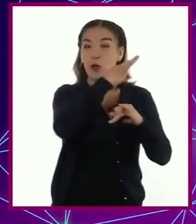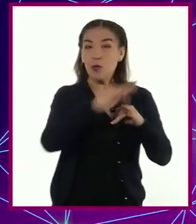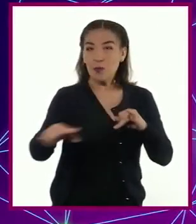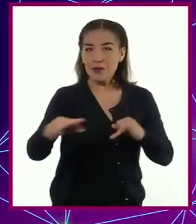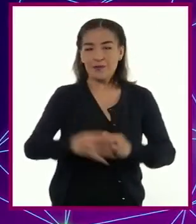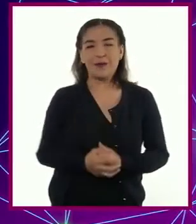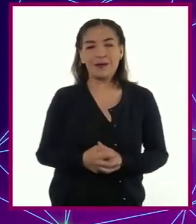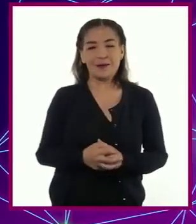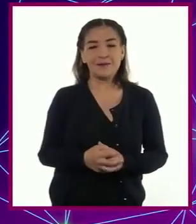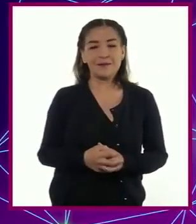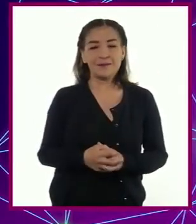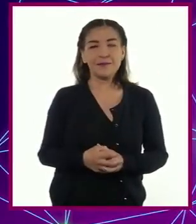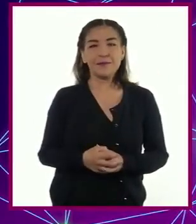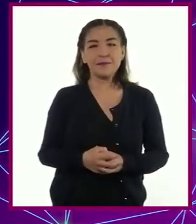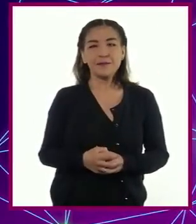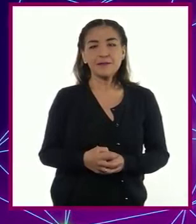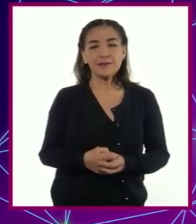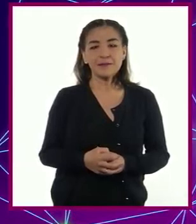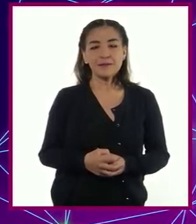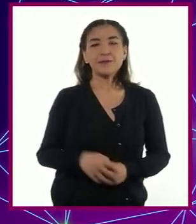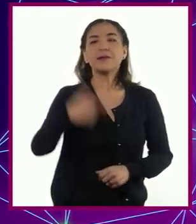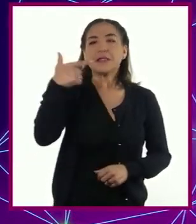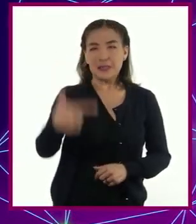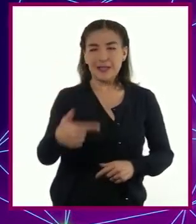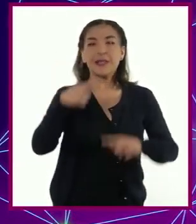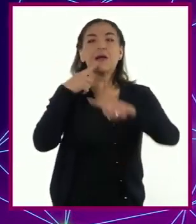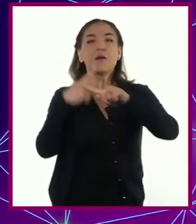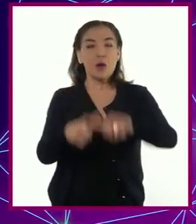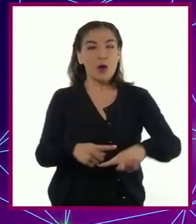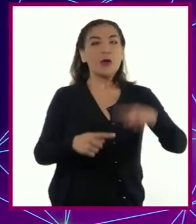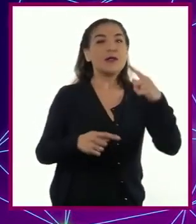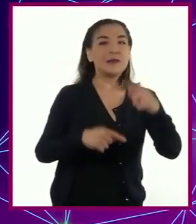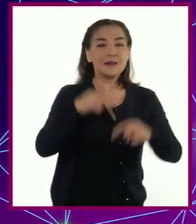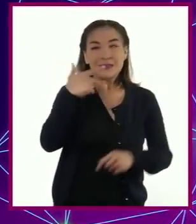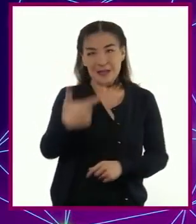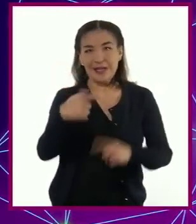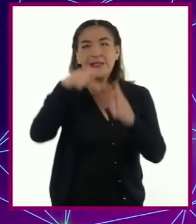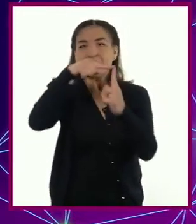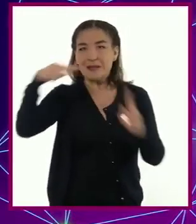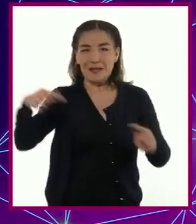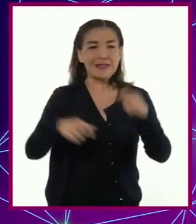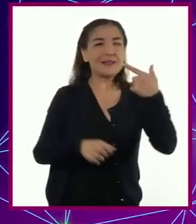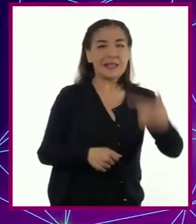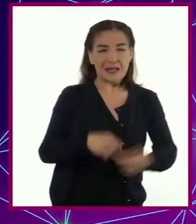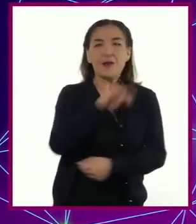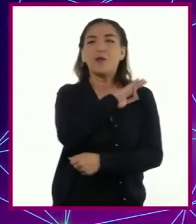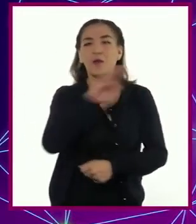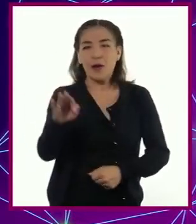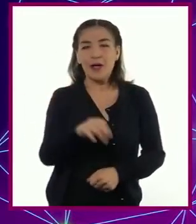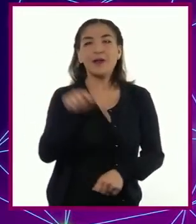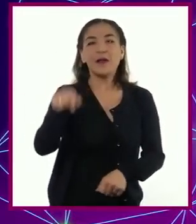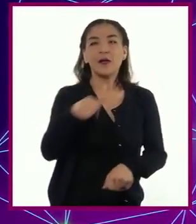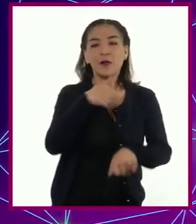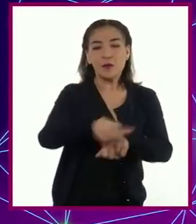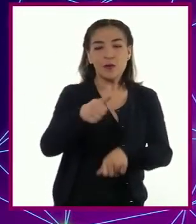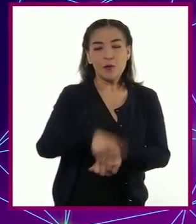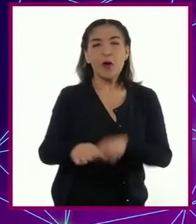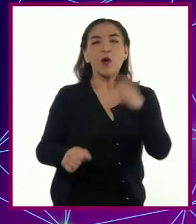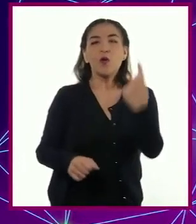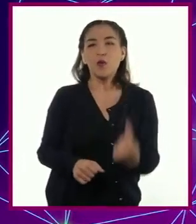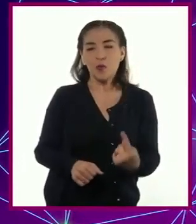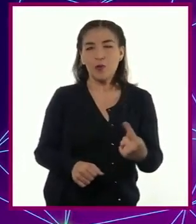Finalmente, el 7 es divisible por 7, se coloca el 7 del lado derecho y el 1 del